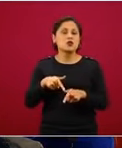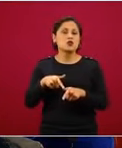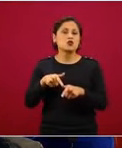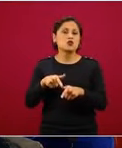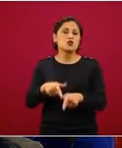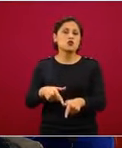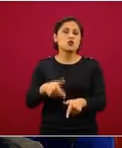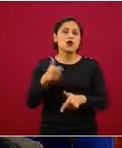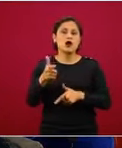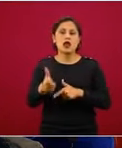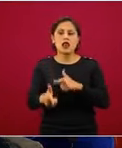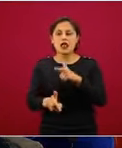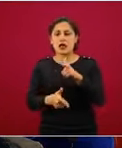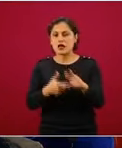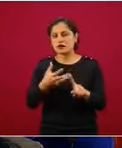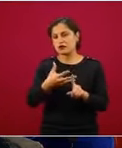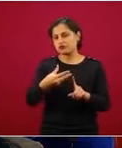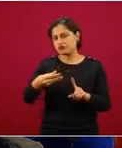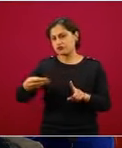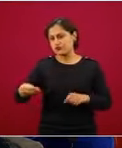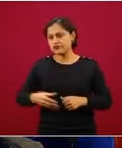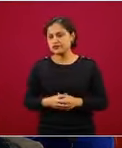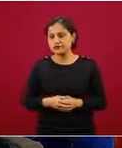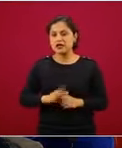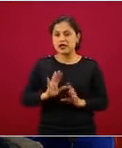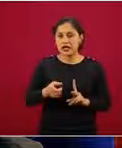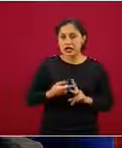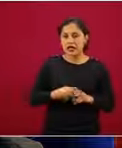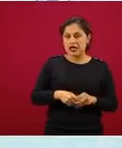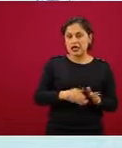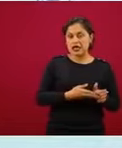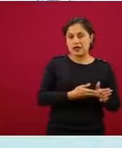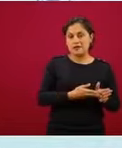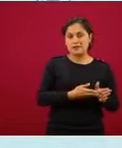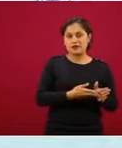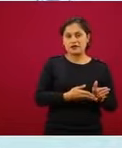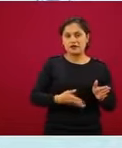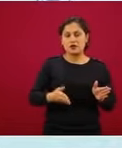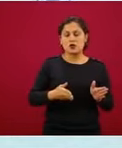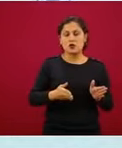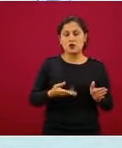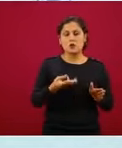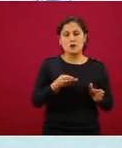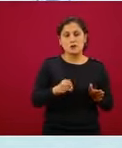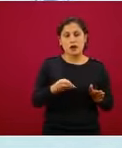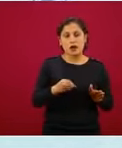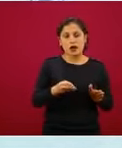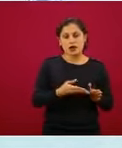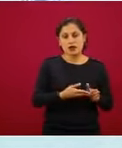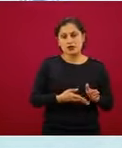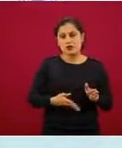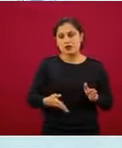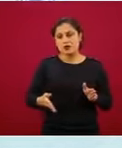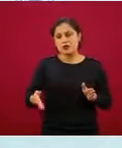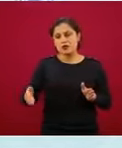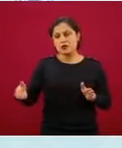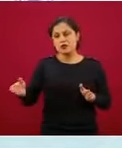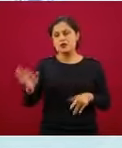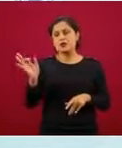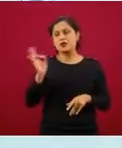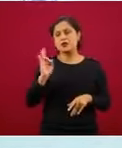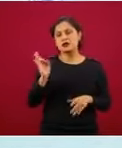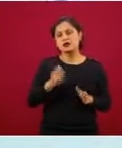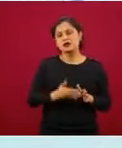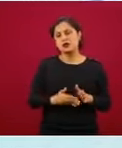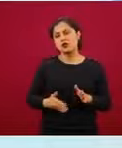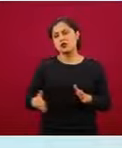Si consideramos que empezó aquí en los primeros días de mayo y posteriormente se va a prolongar